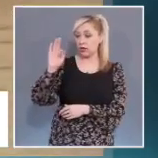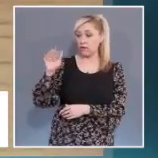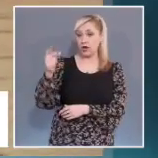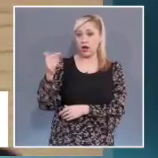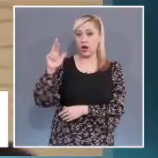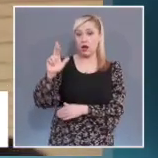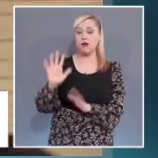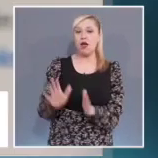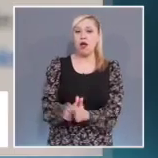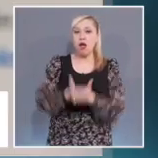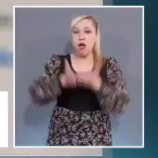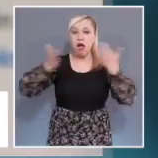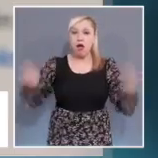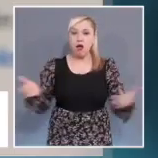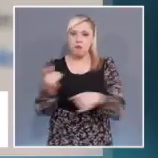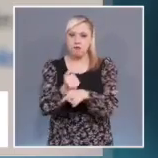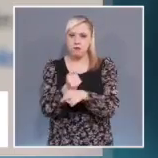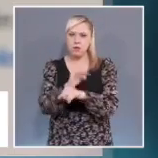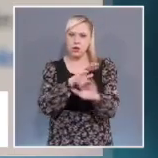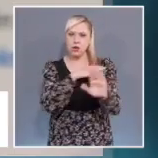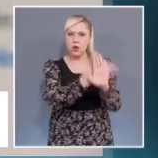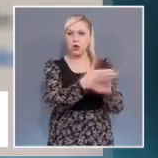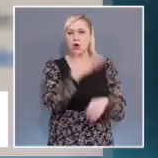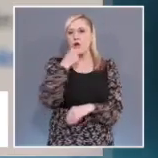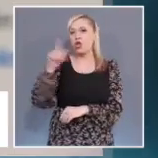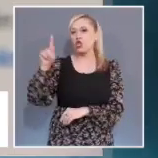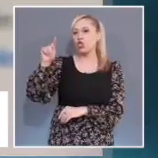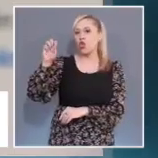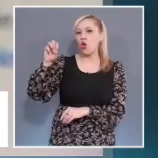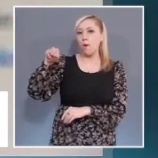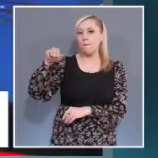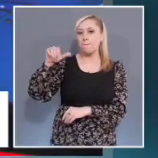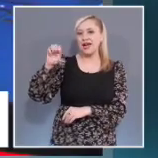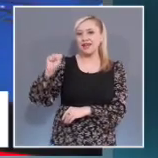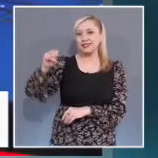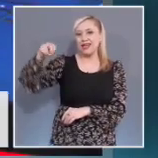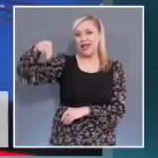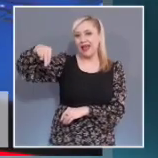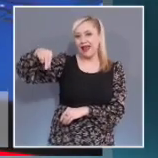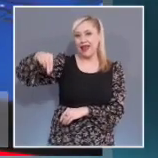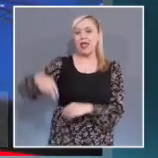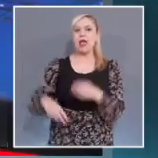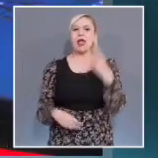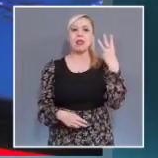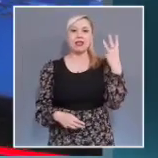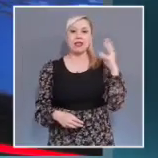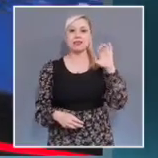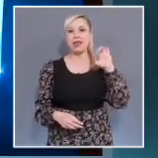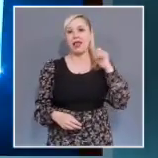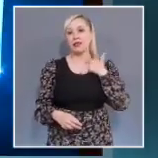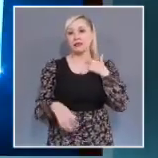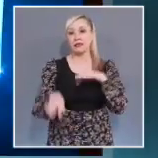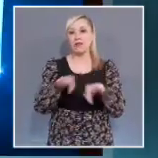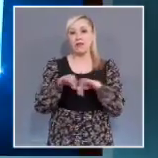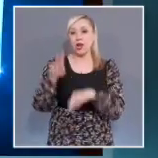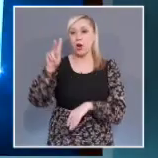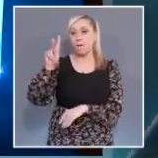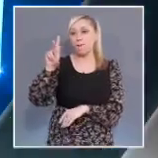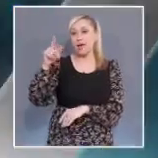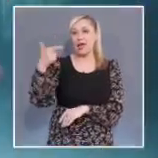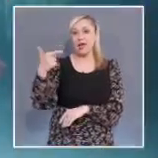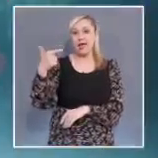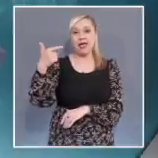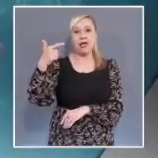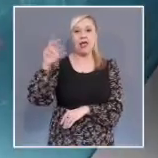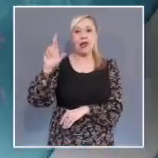de investigación en contra de Tomás N. y 3 exfuncionarios más de la PGR por la adquisición del sistema